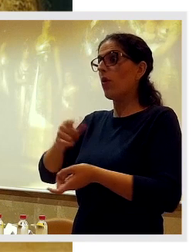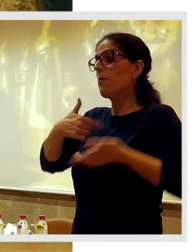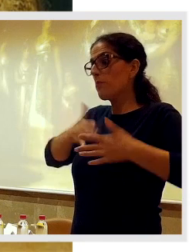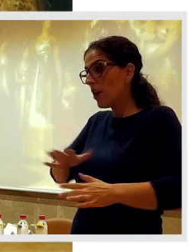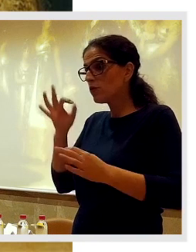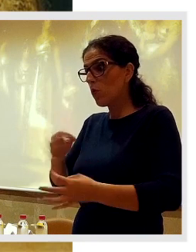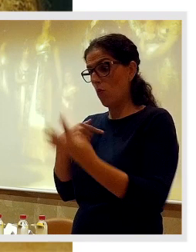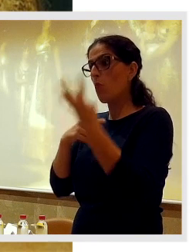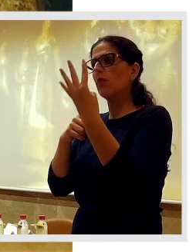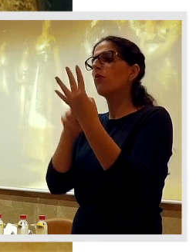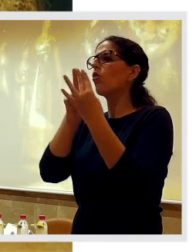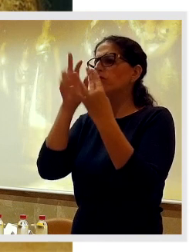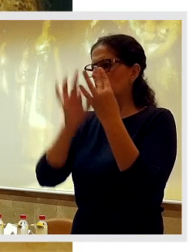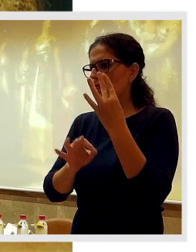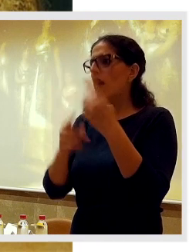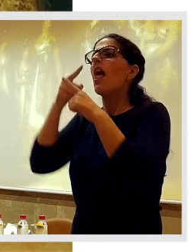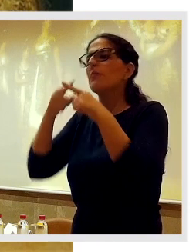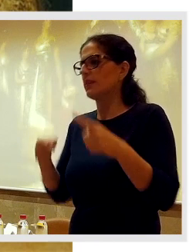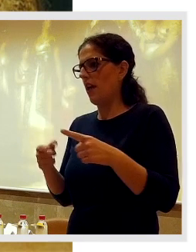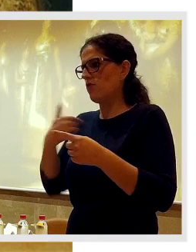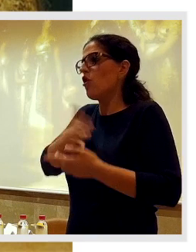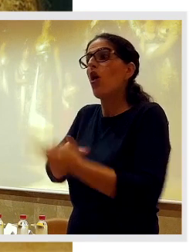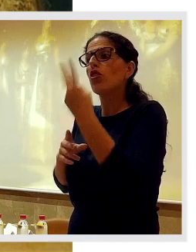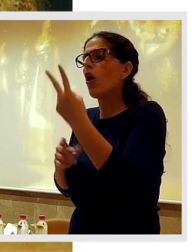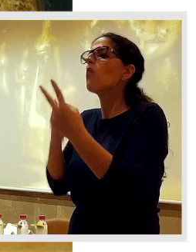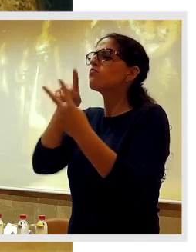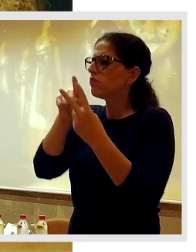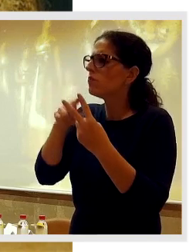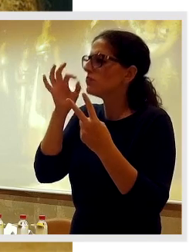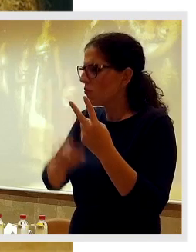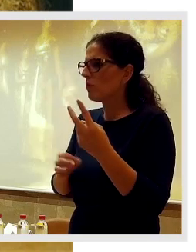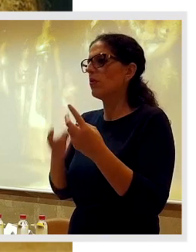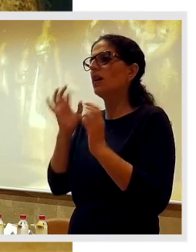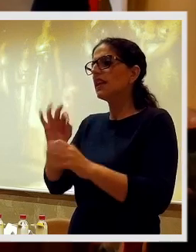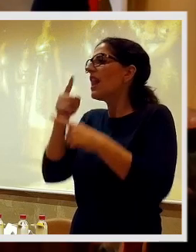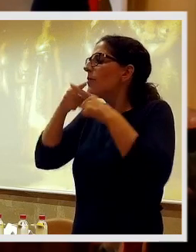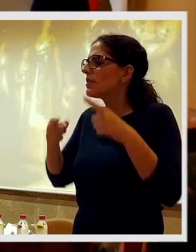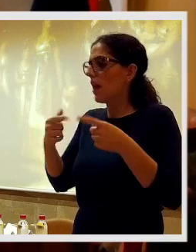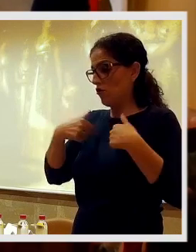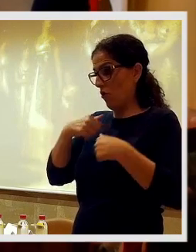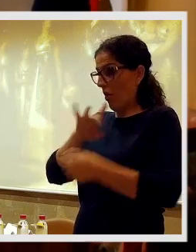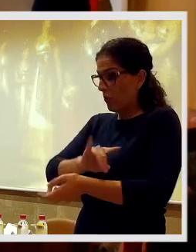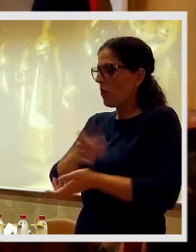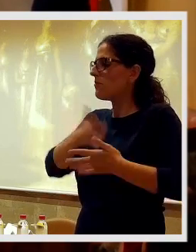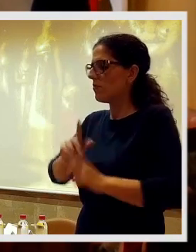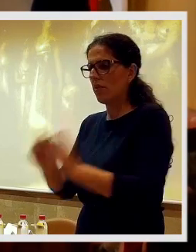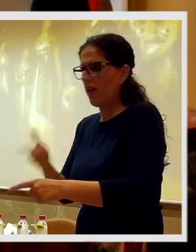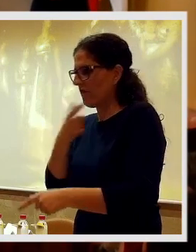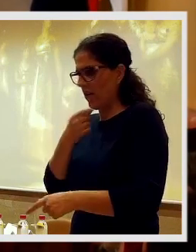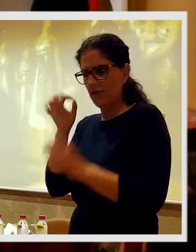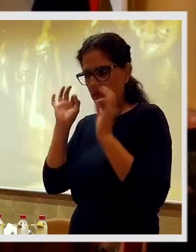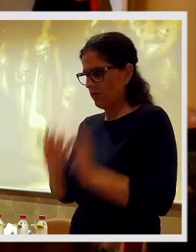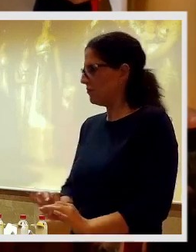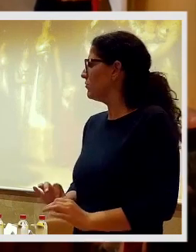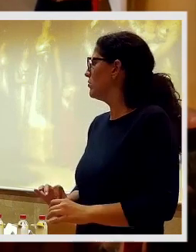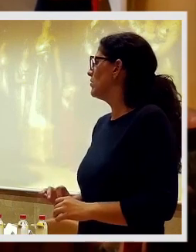diabéticos. Y si los dos padres son diabéticos, el 90% de los hijos tienen esa predisposición a serlo. Pero